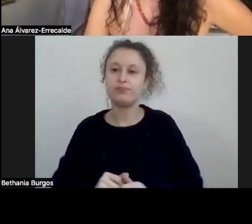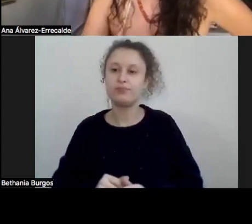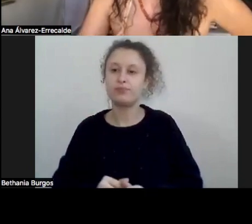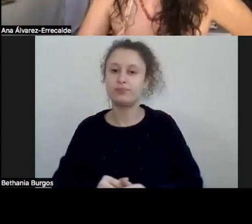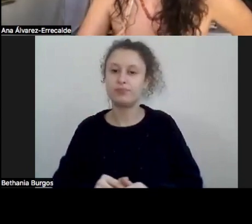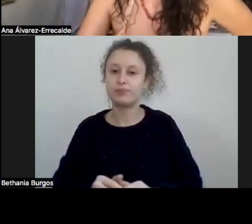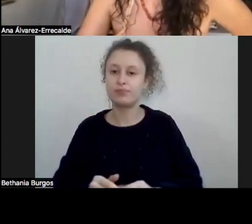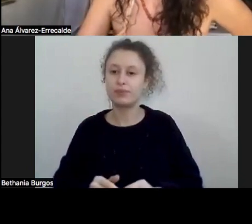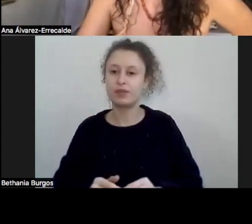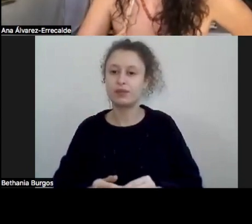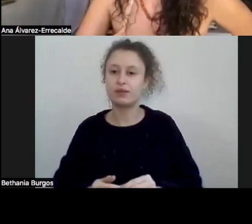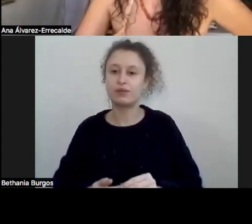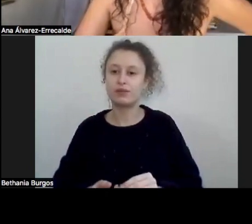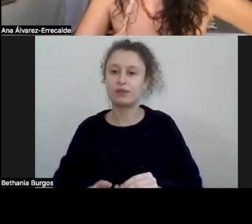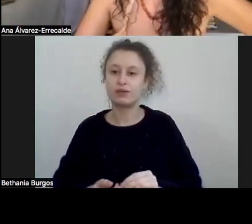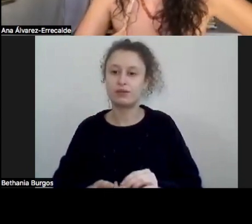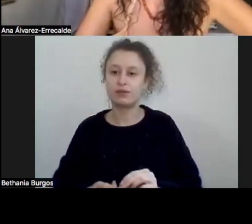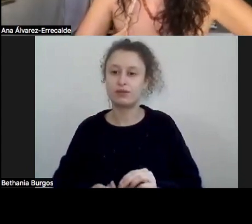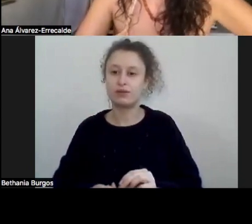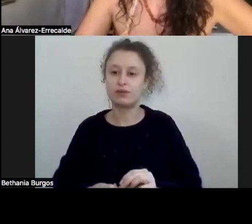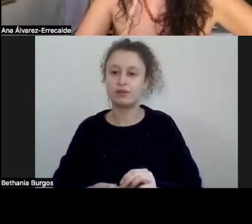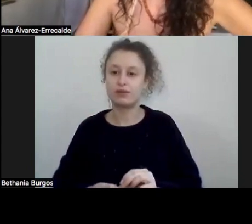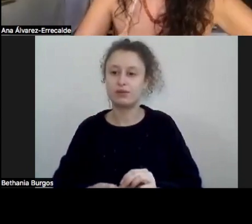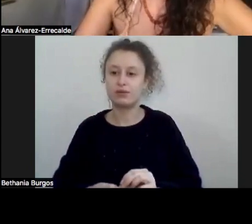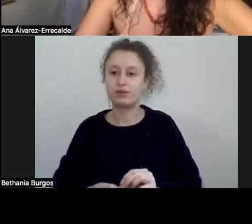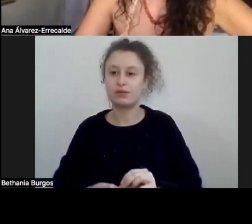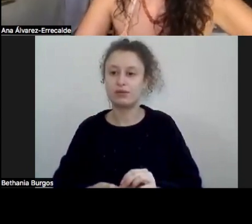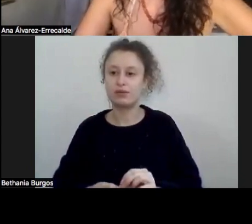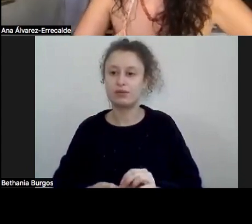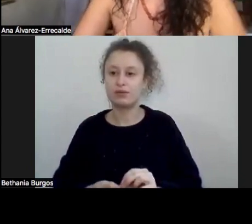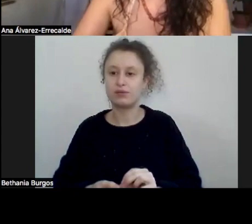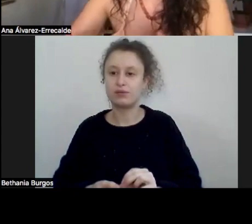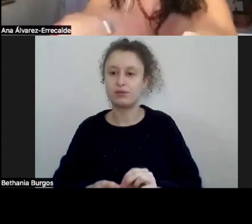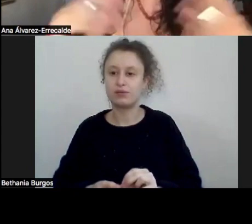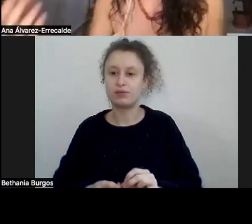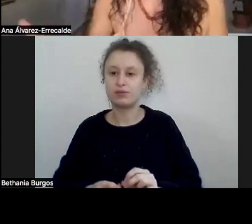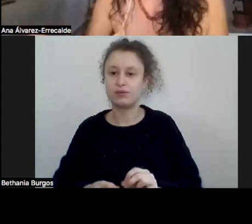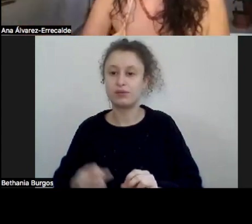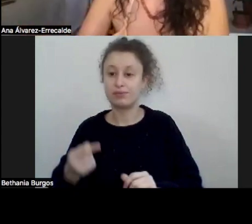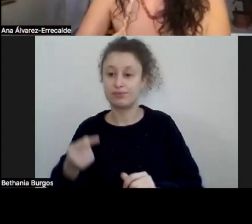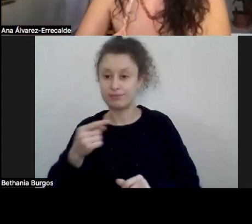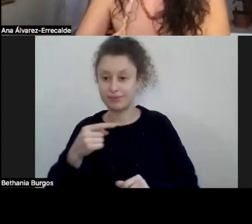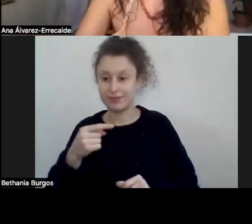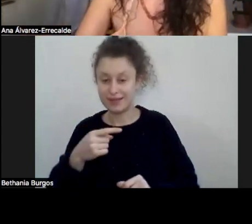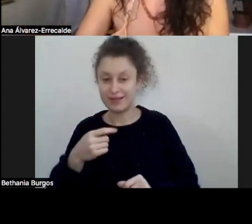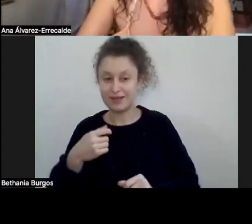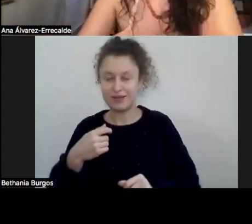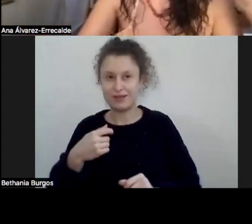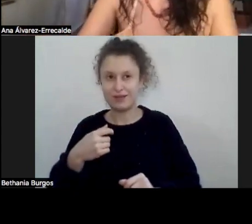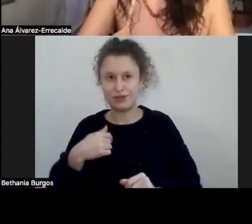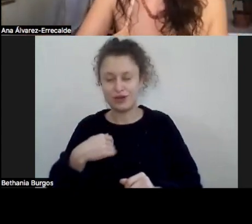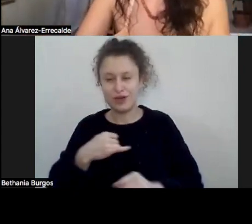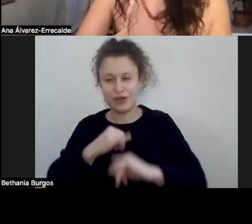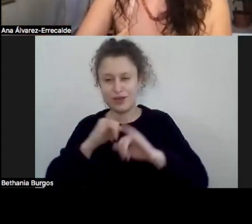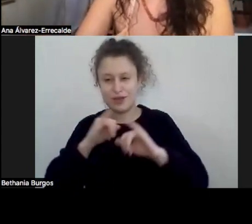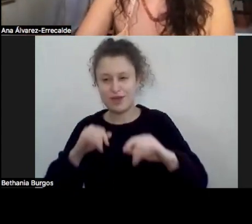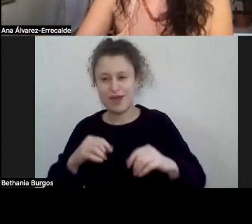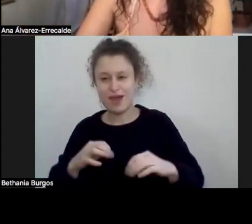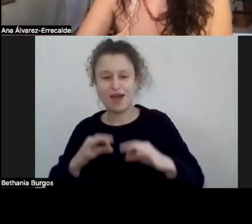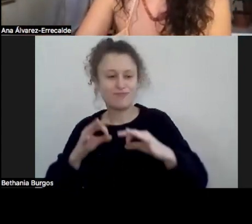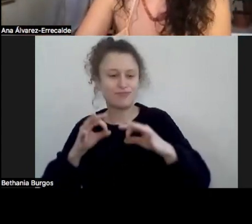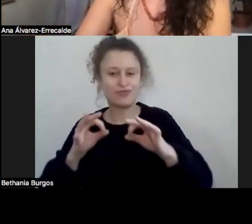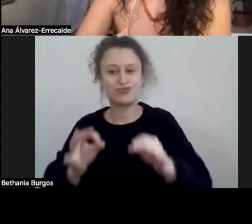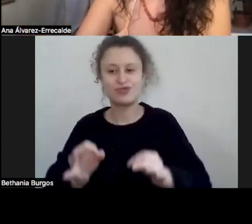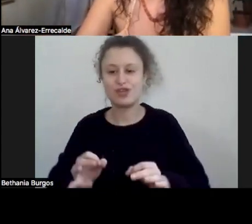bueno, eh, él cuando llegué a la casa a hacerle el retrato, sacó el álbum de fotos, me